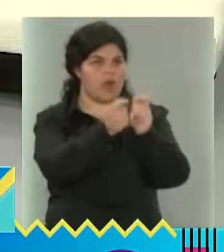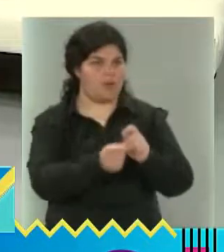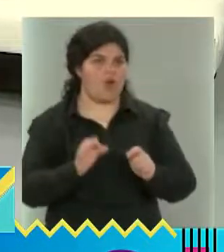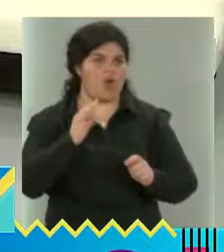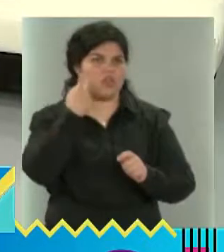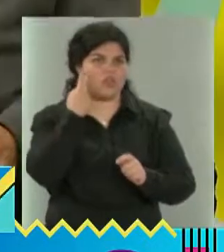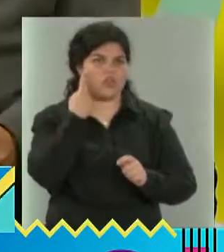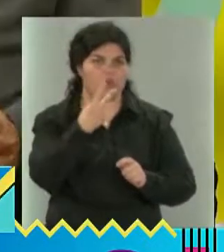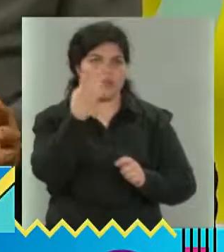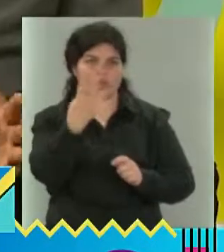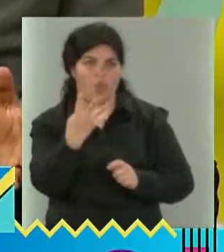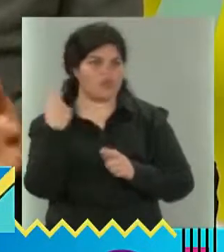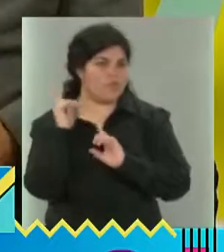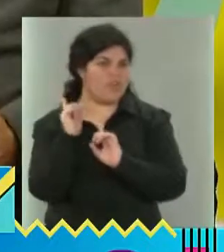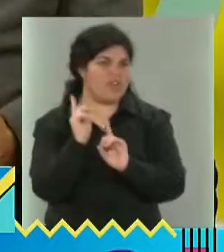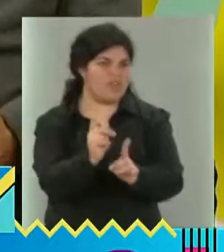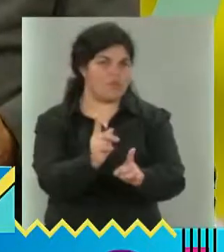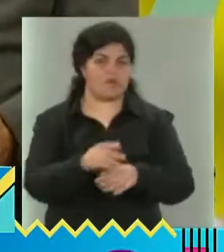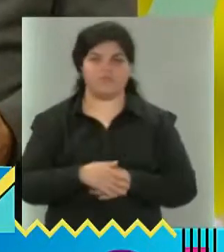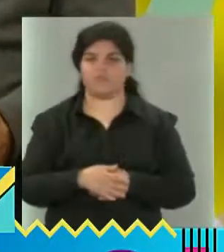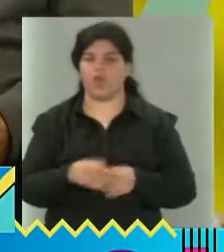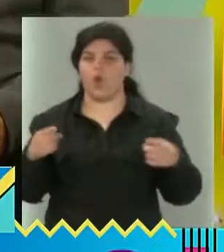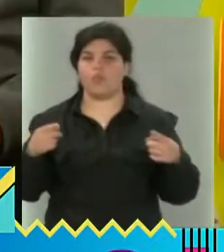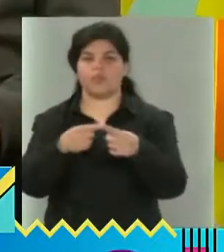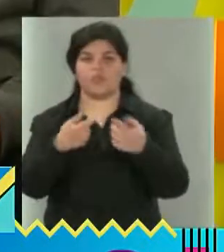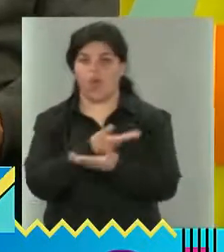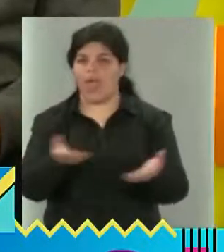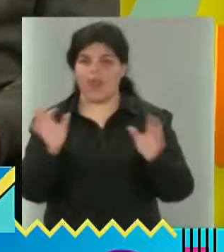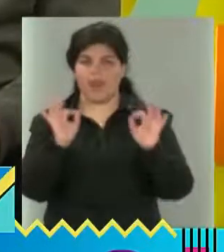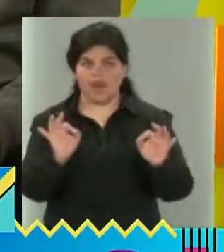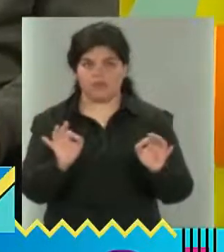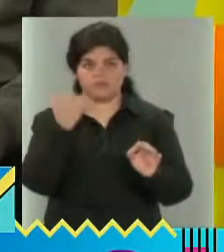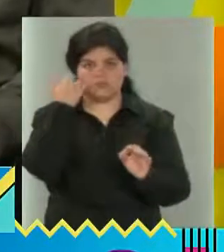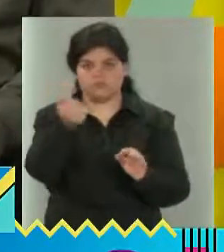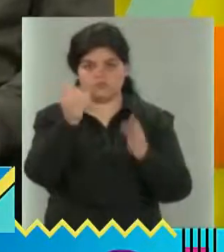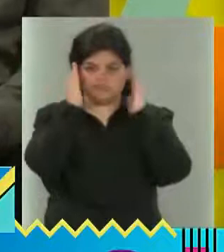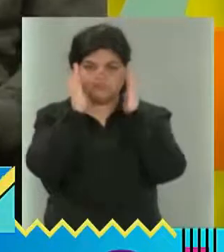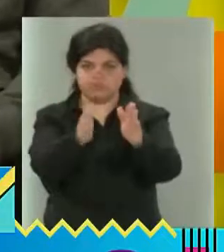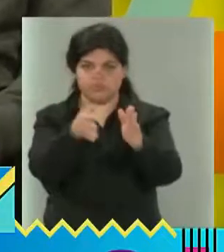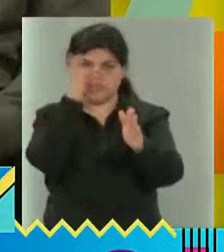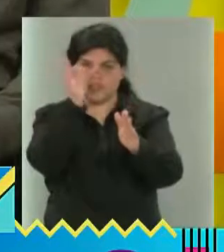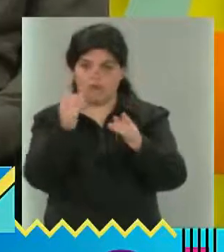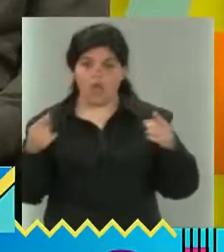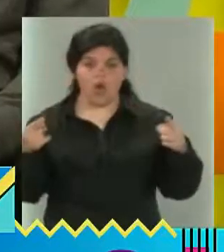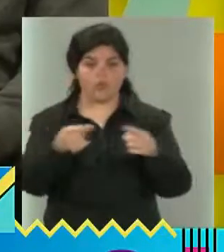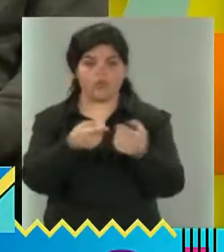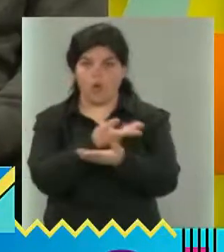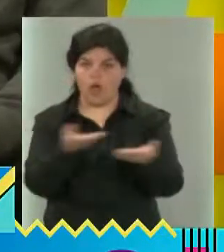2004? Los objetivos generales bien marcados, que son un horizonte hacia dónde ir, digamos,